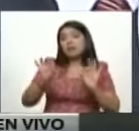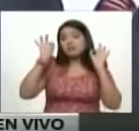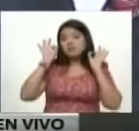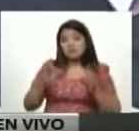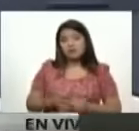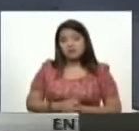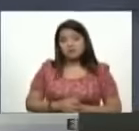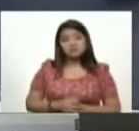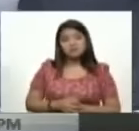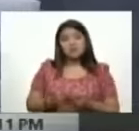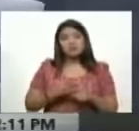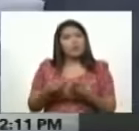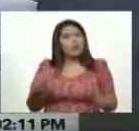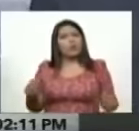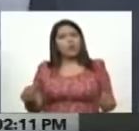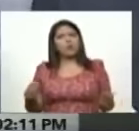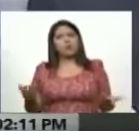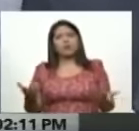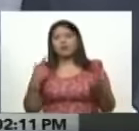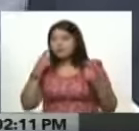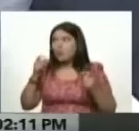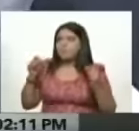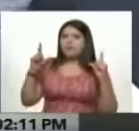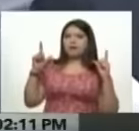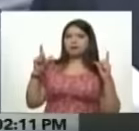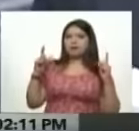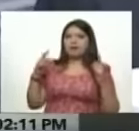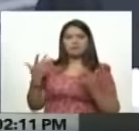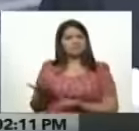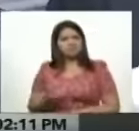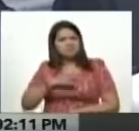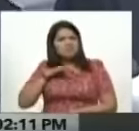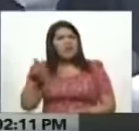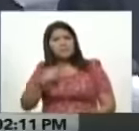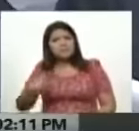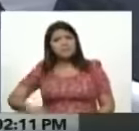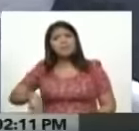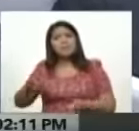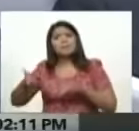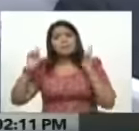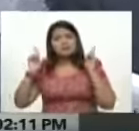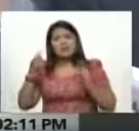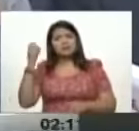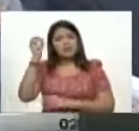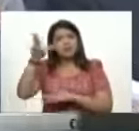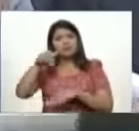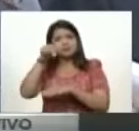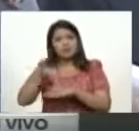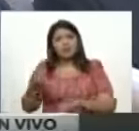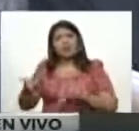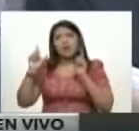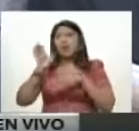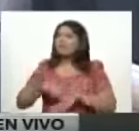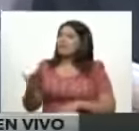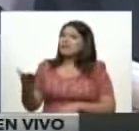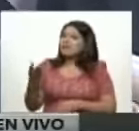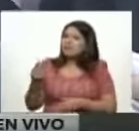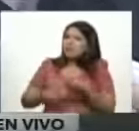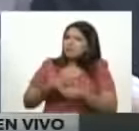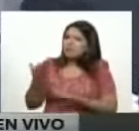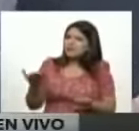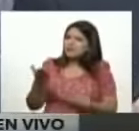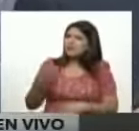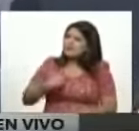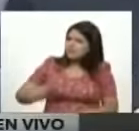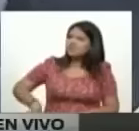O sea, ¿cómo puede haber sorpresa o pueden estar en contra si el presidente está habilitado? Fue habilitado por la Asamblea. ¿Pero por qué no la puede hacer el presidente si está